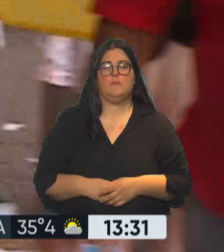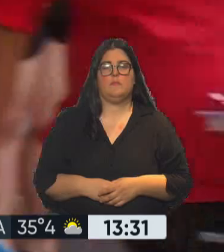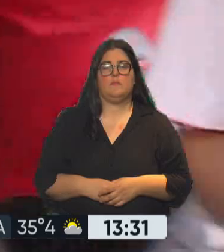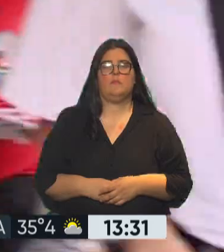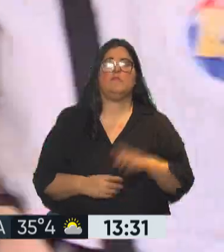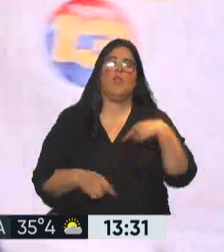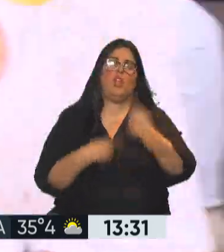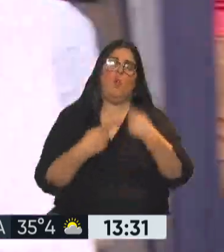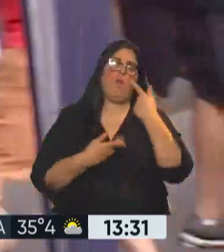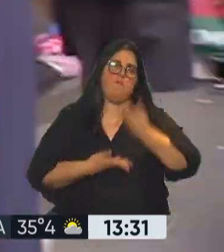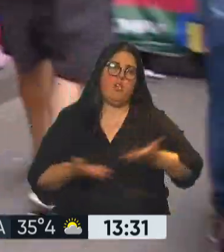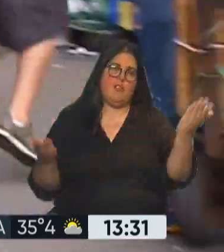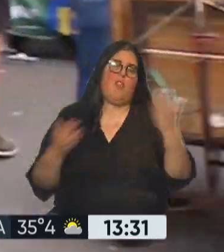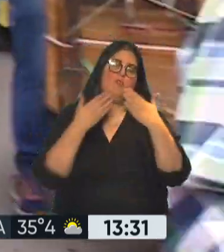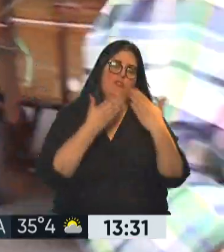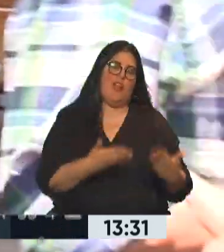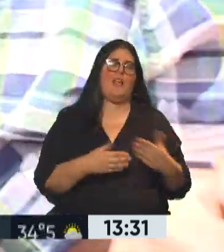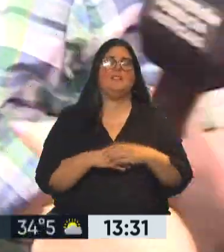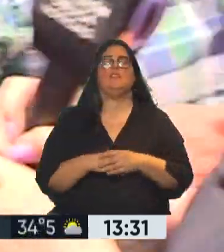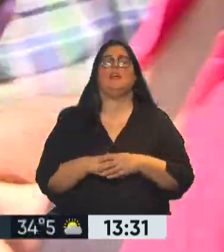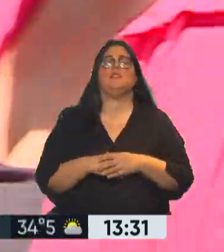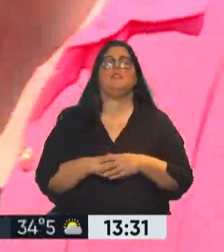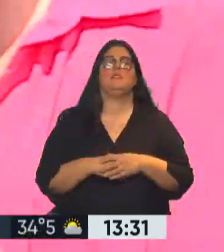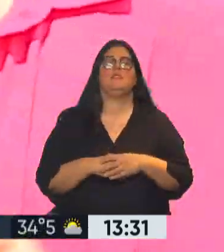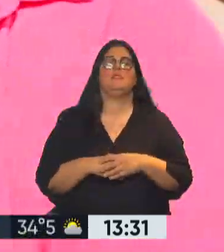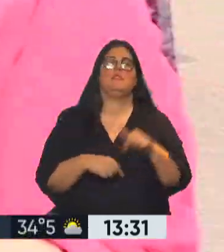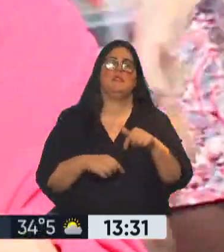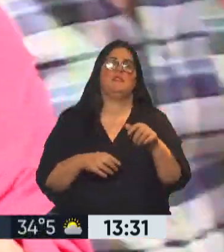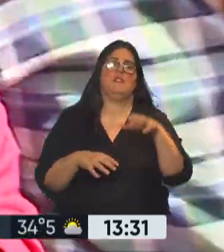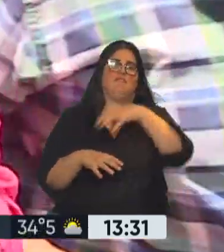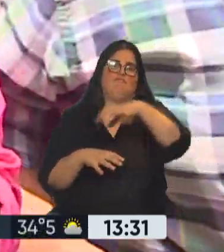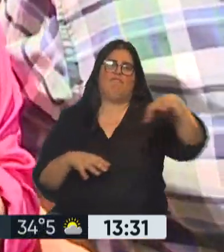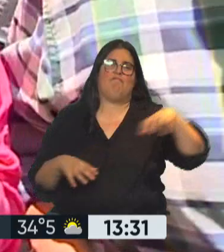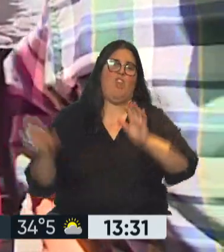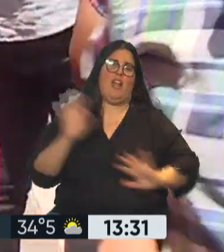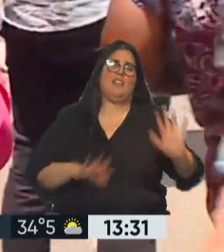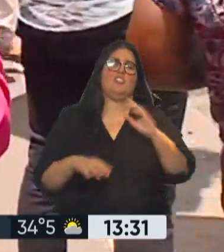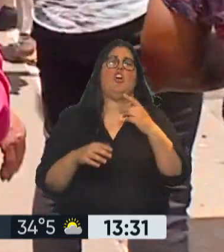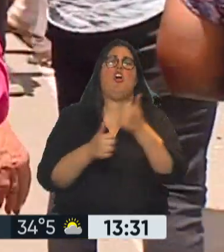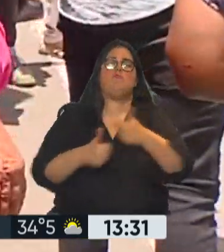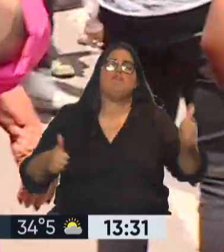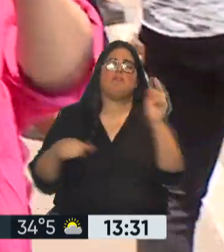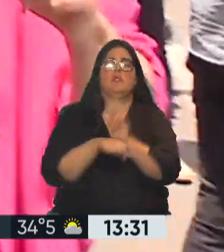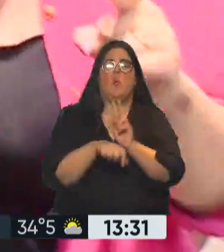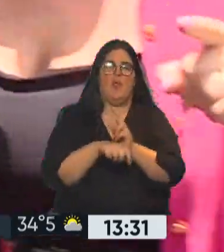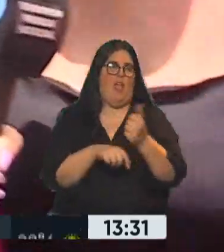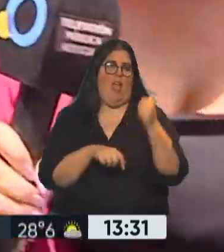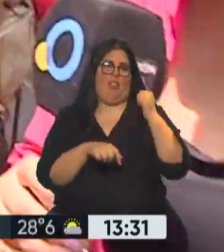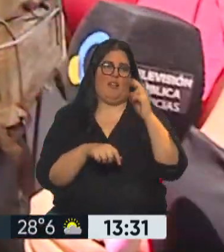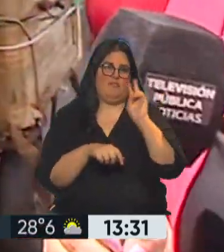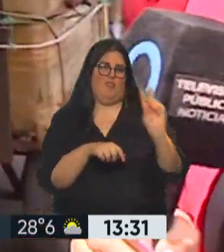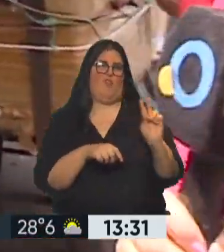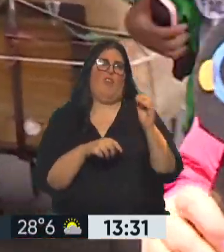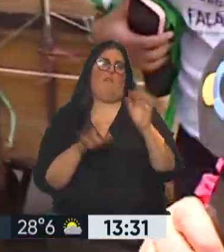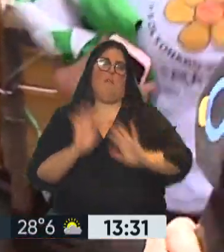Seguimos mostrando, muchas gracias. Seguimos mostrando aquí este operativo, gran operativo de seguridad detrás de mí que se empieza a montar en